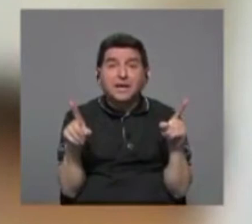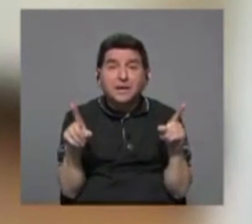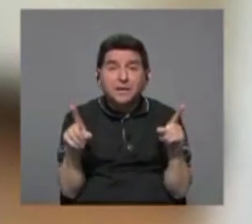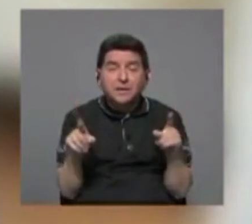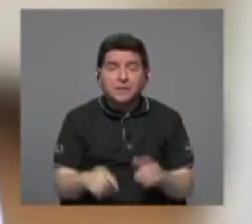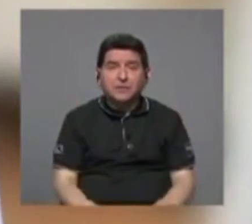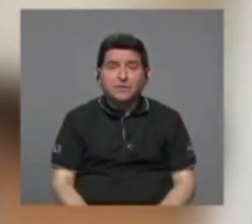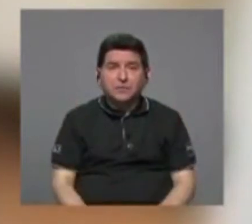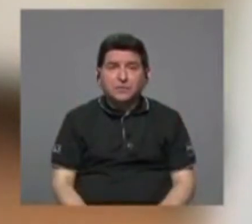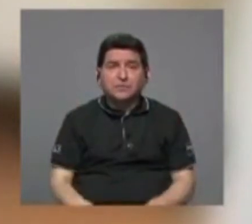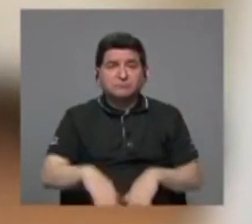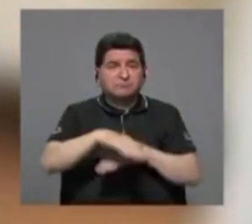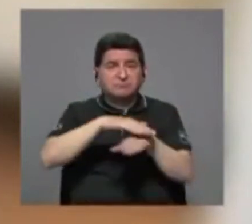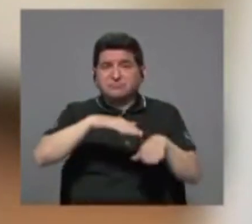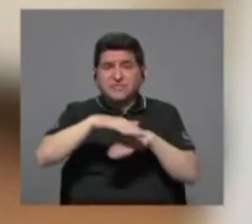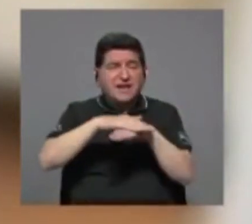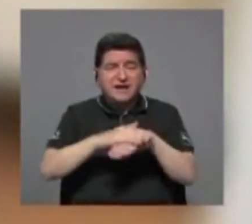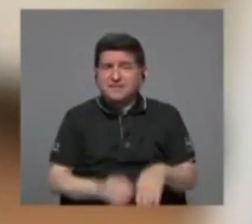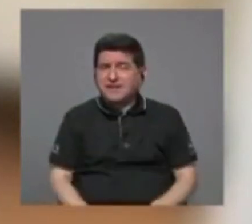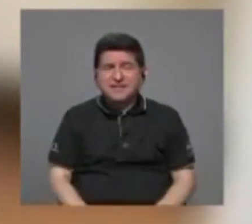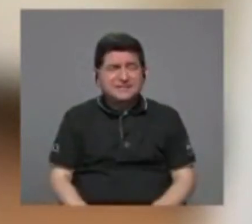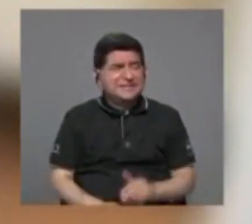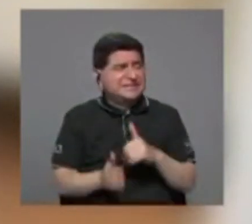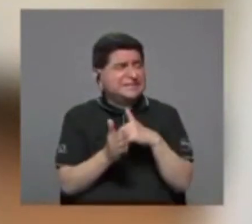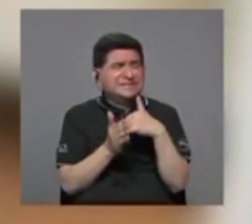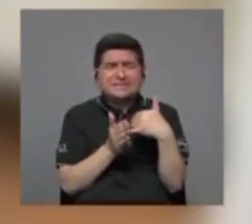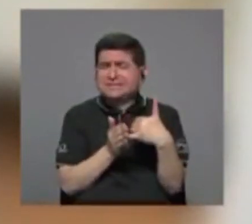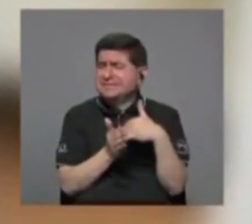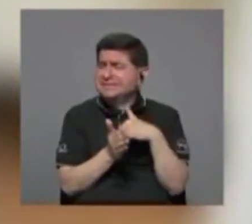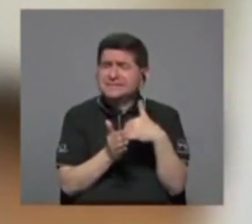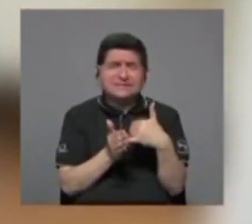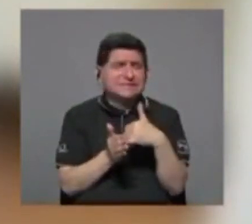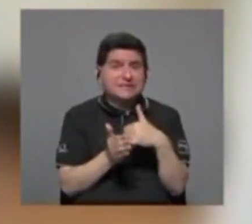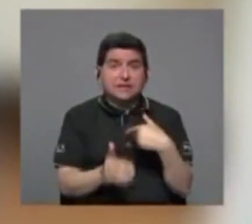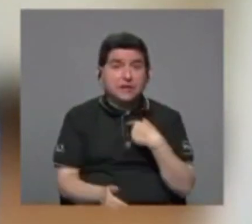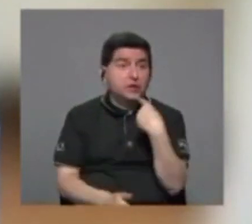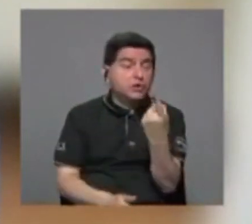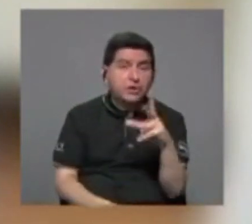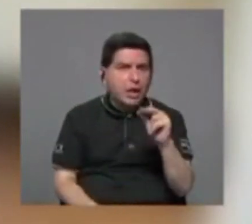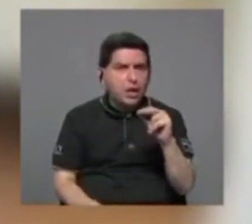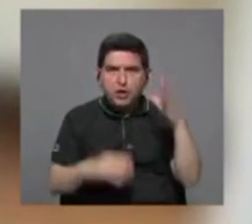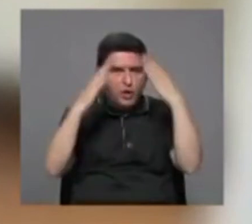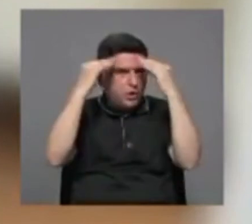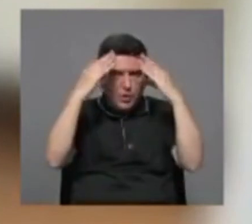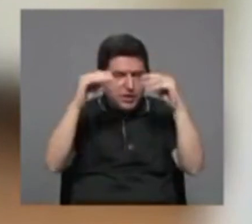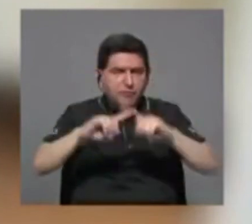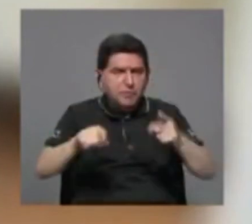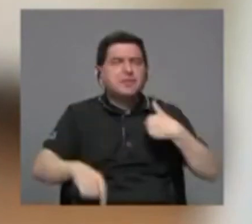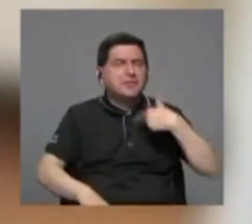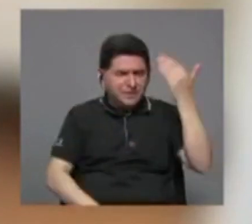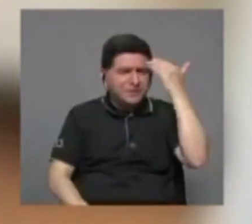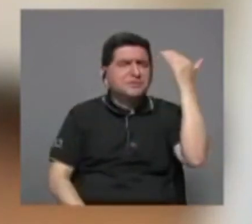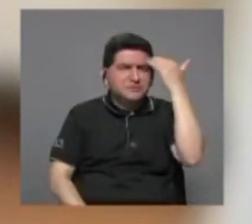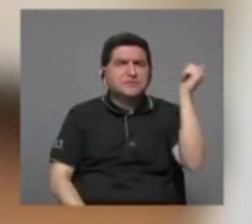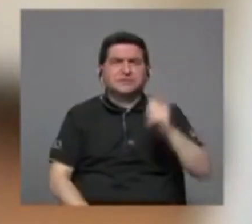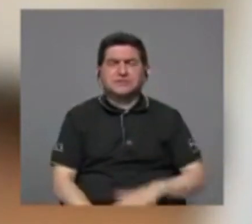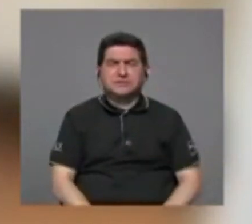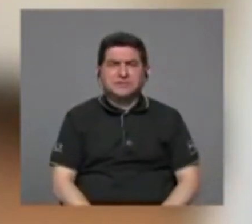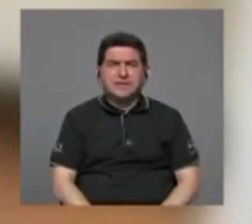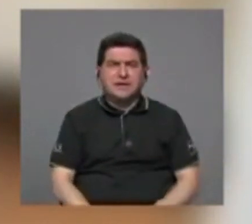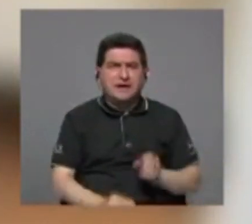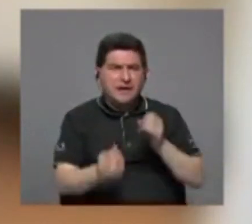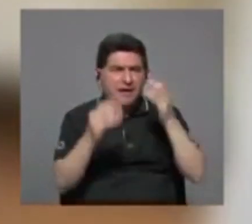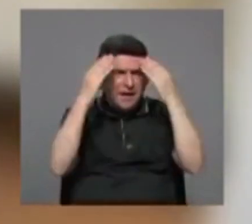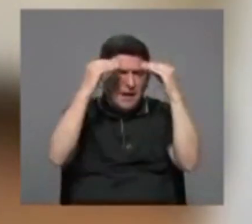los fundamentos siguen siendo profundamente endebles. Y agregaría yo, no lo dice el informe, pero lo sabemos, porque nosotros en el